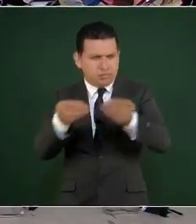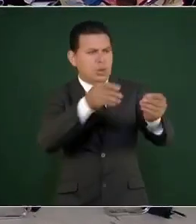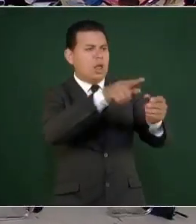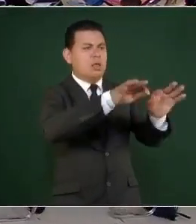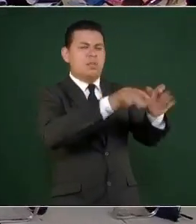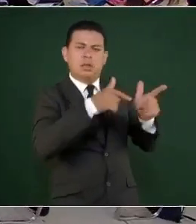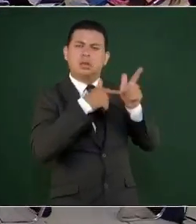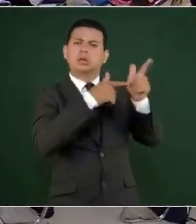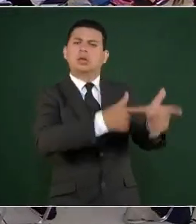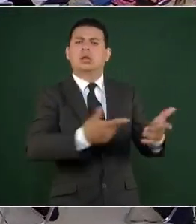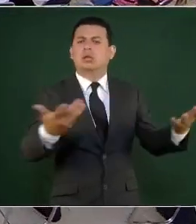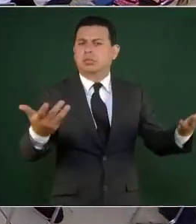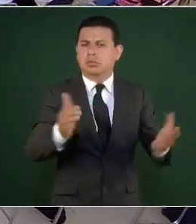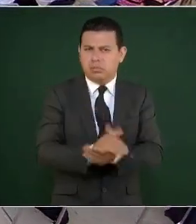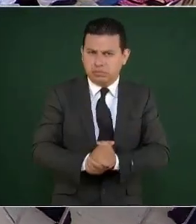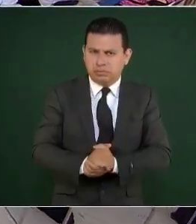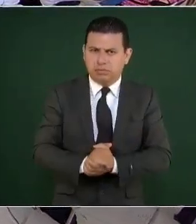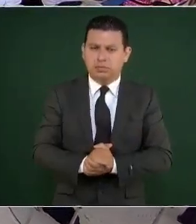Es esto.